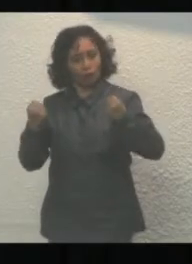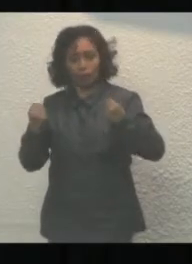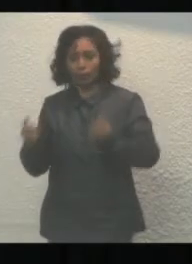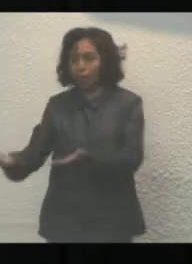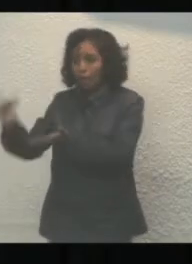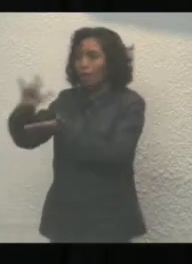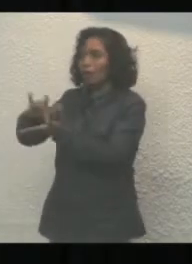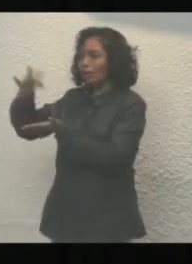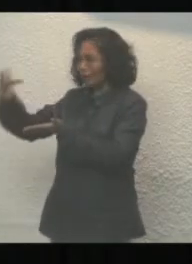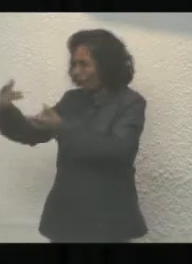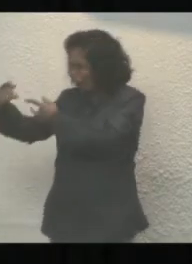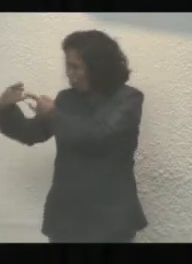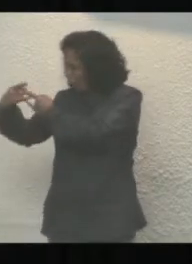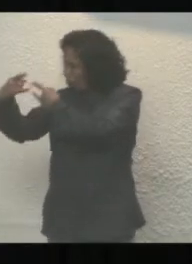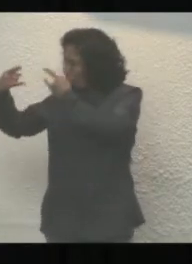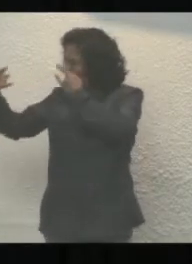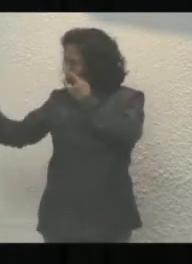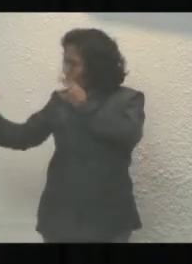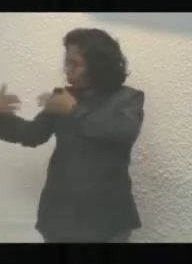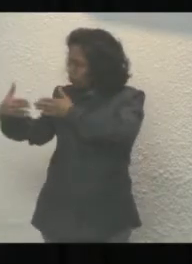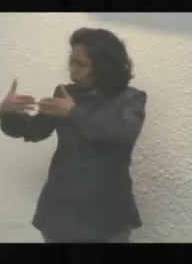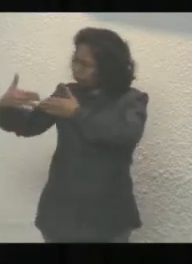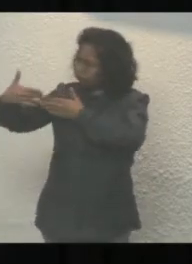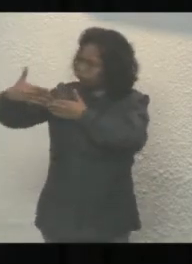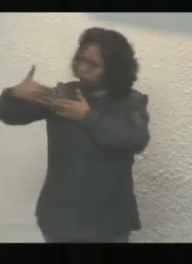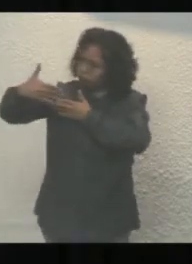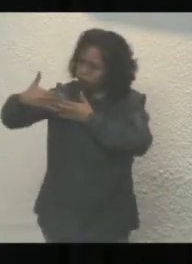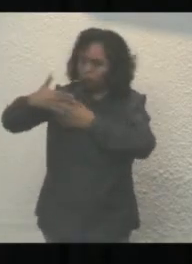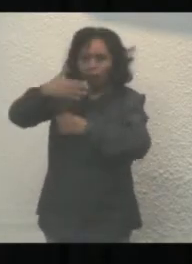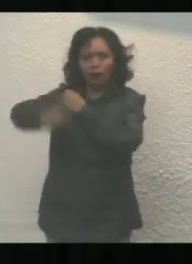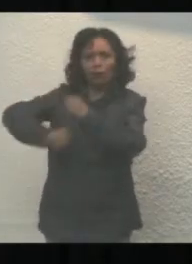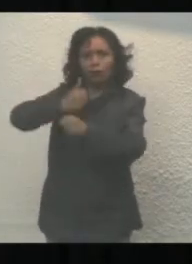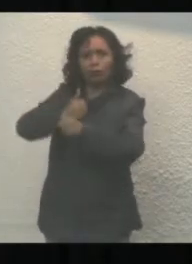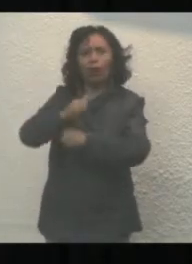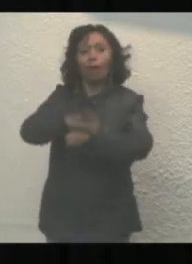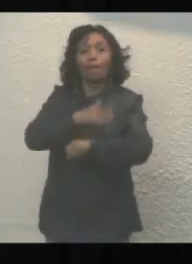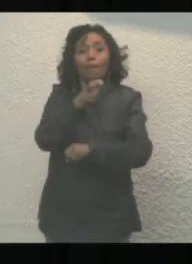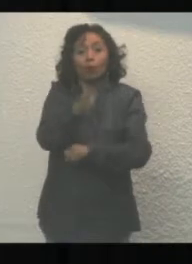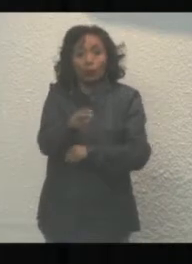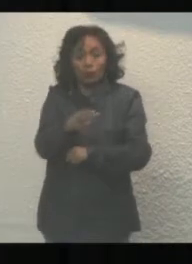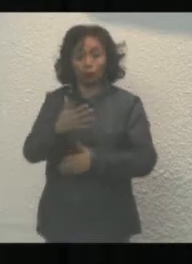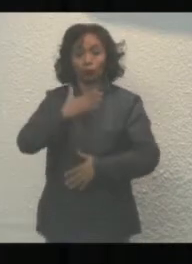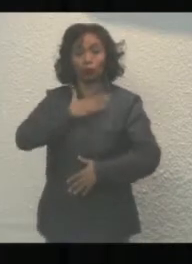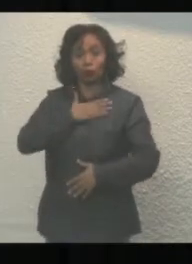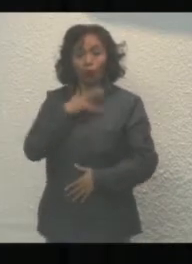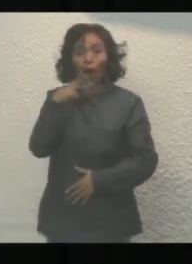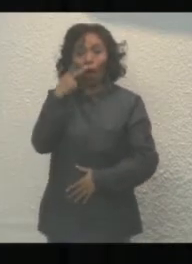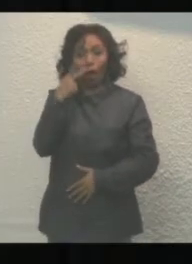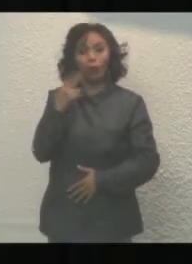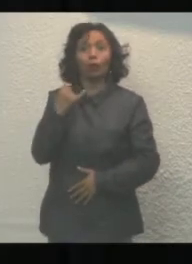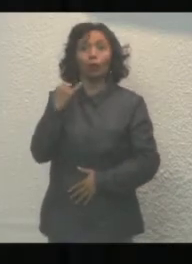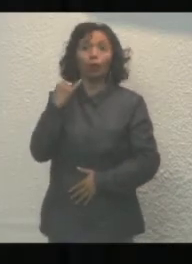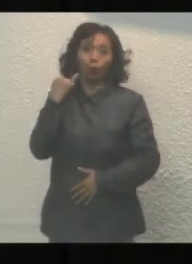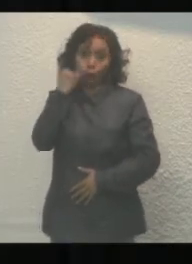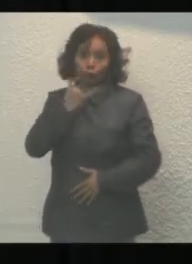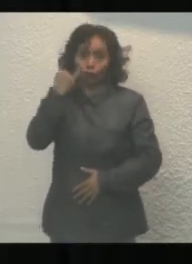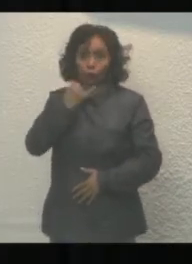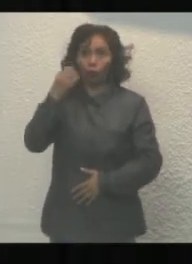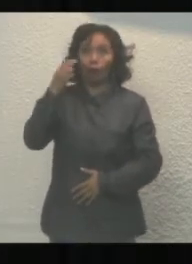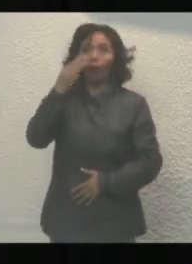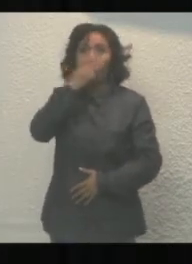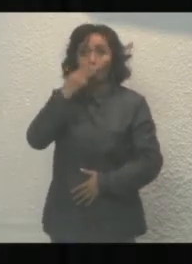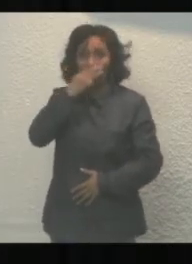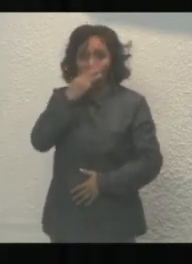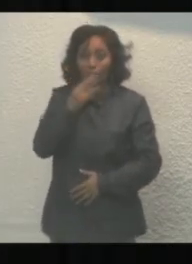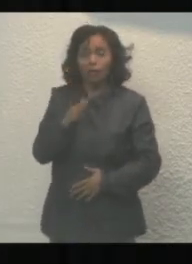nuestros ancestros, de nuestras ancestras. Por eso estoy hablando una lengua maya, y espero que este